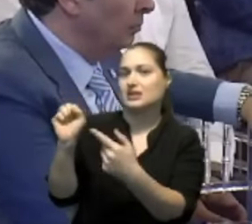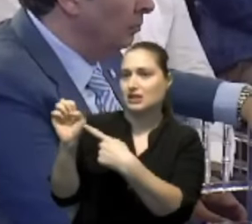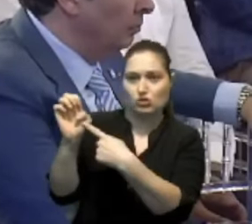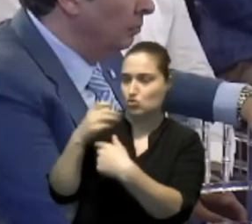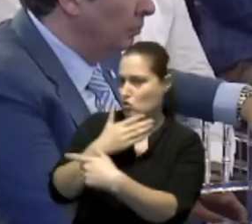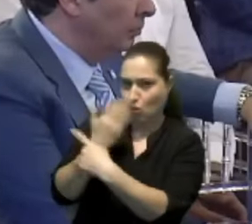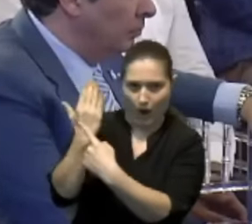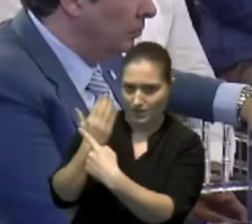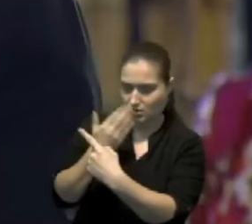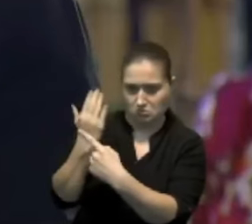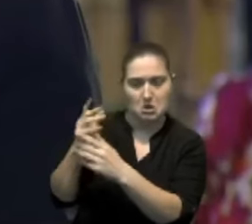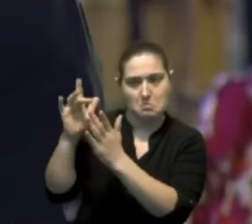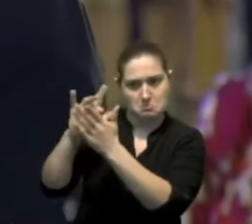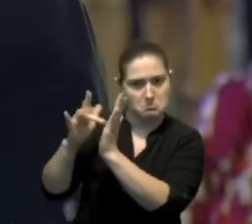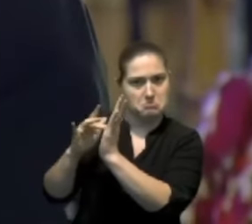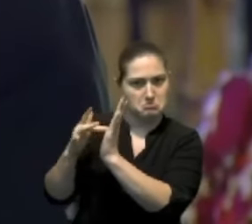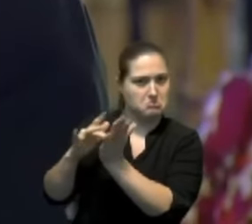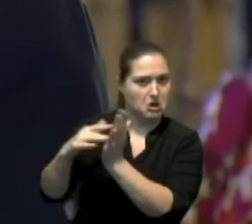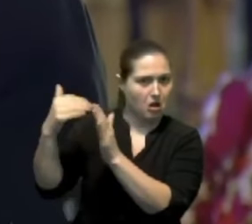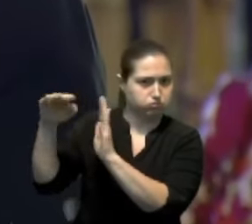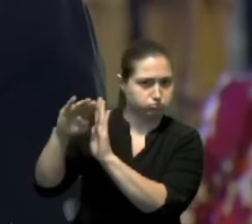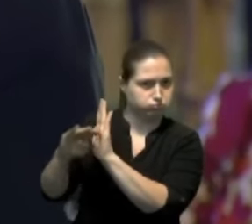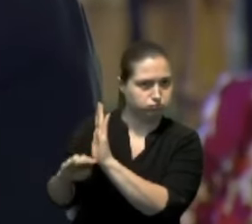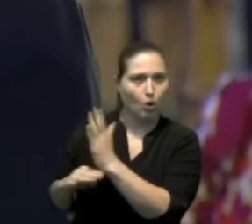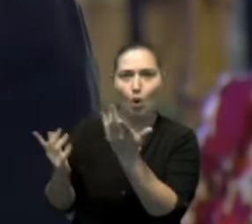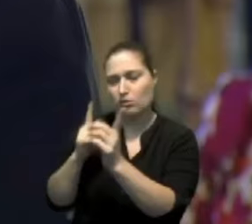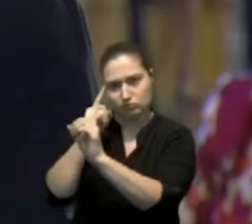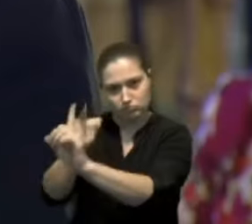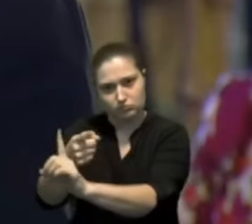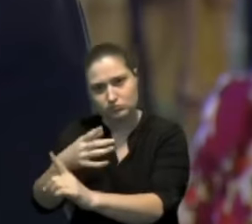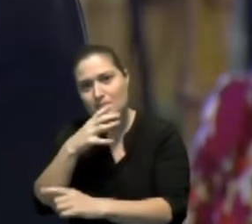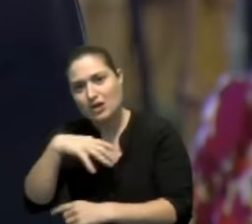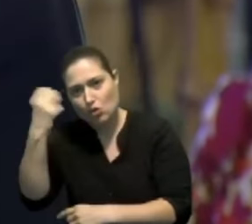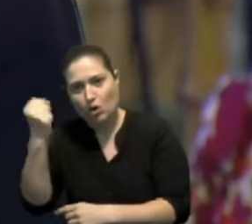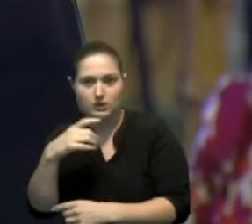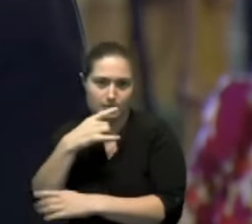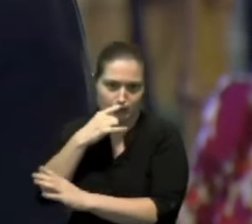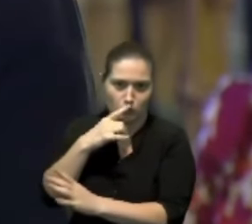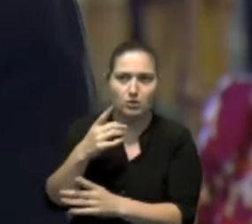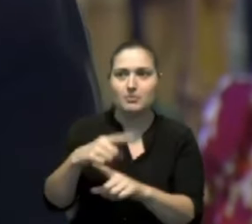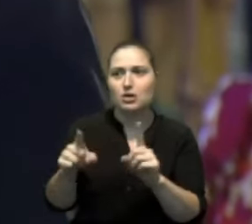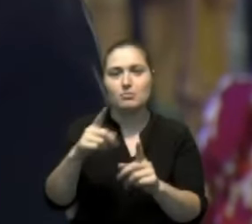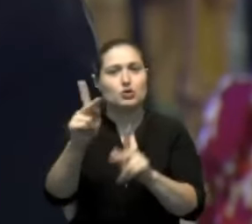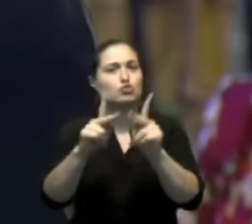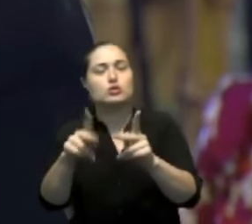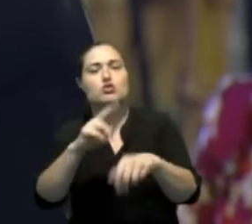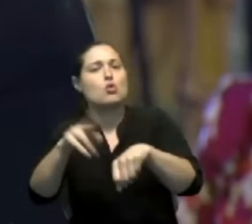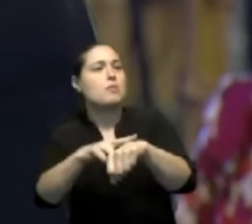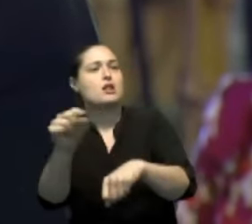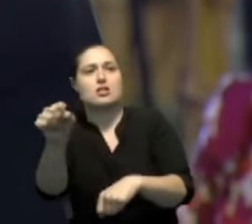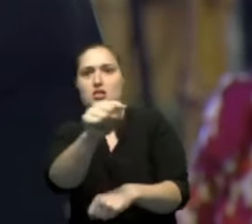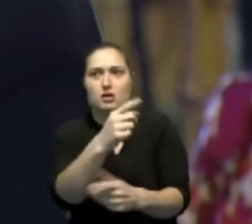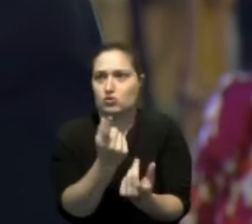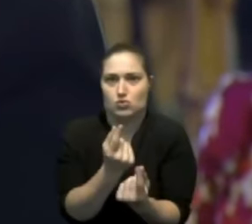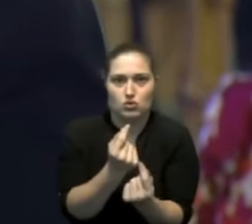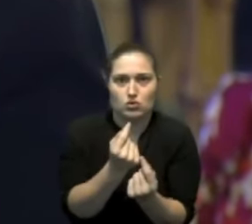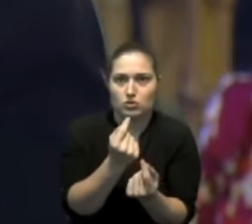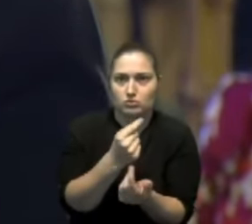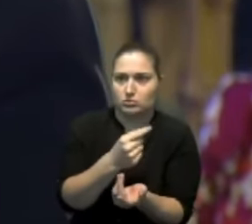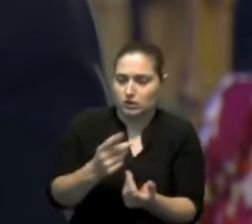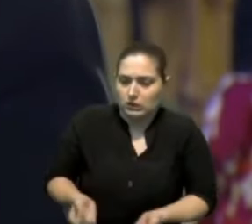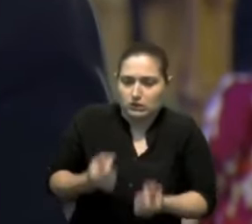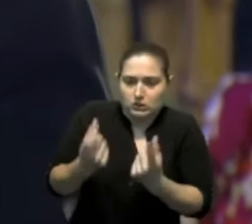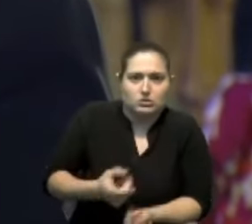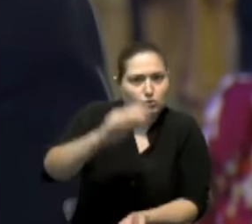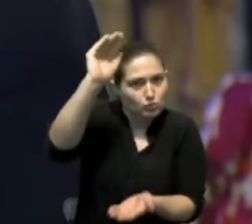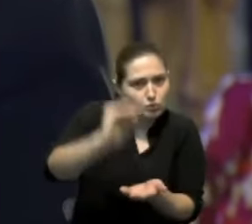va un segmento de la población desde el gobierno Qué se puede hacer Y aprovechando la oportunidad que me brindan